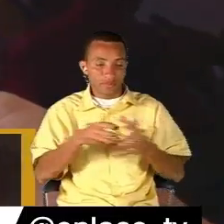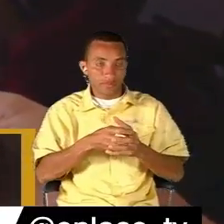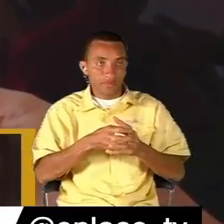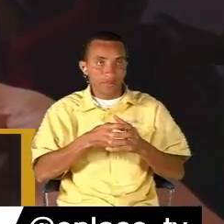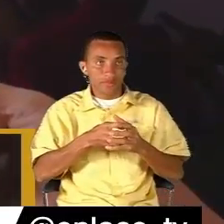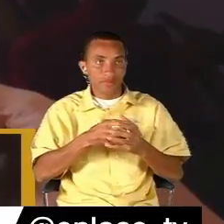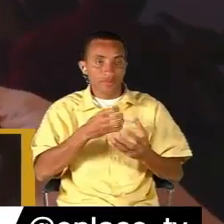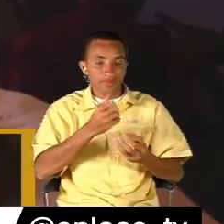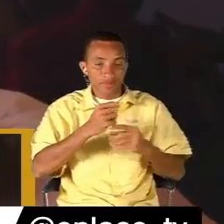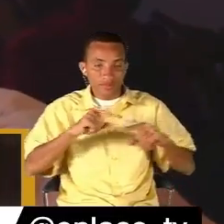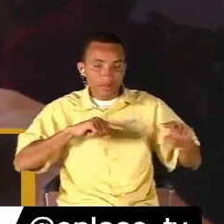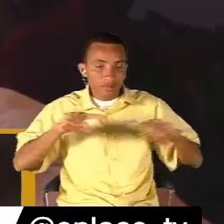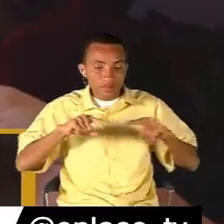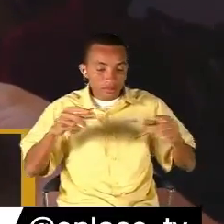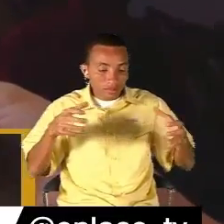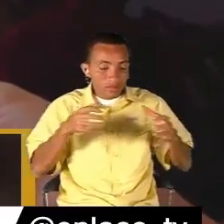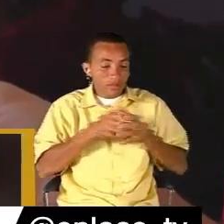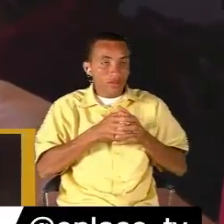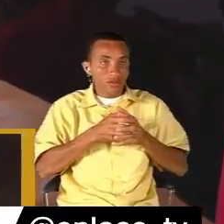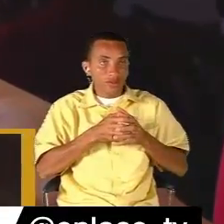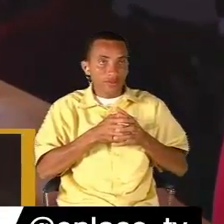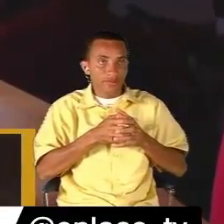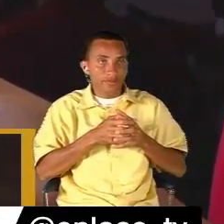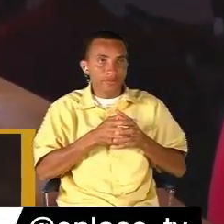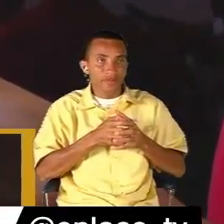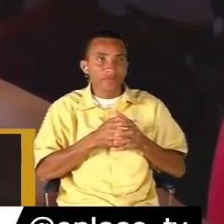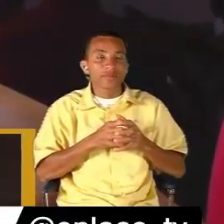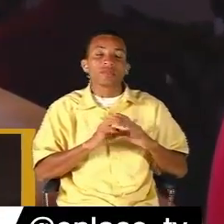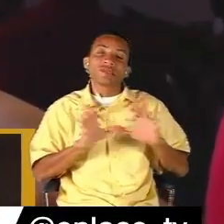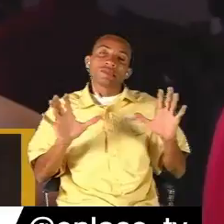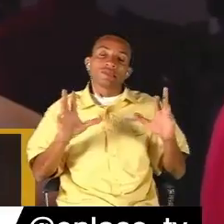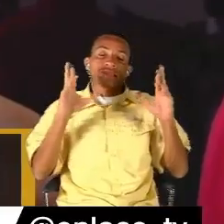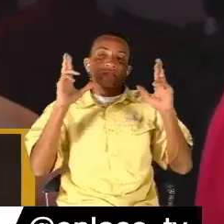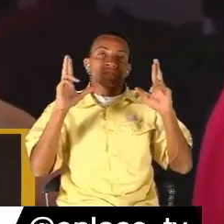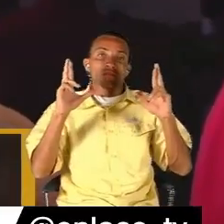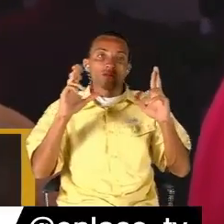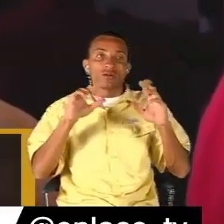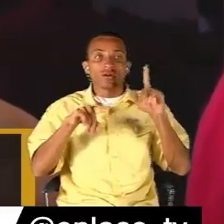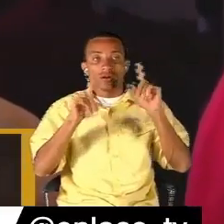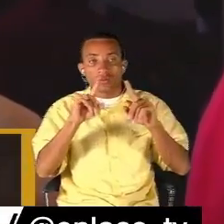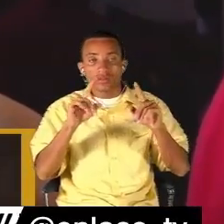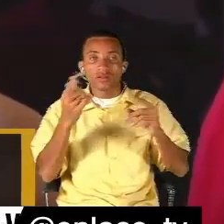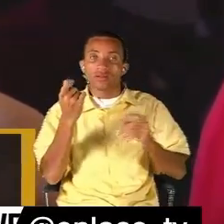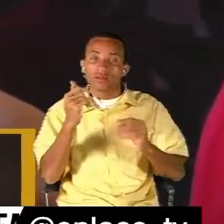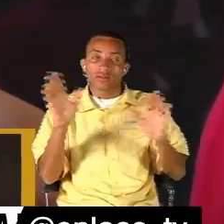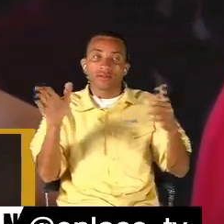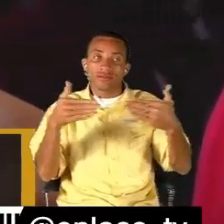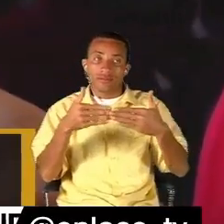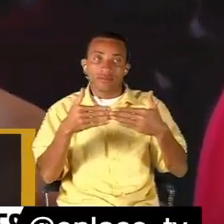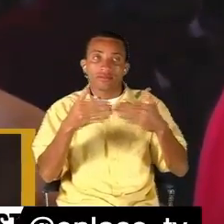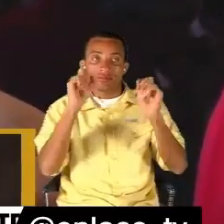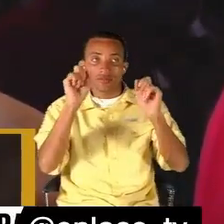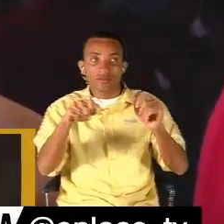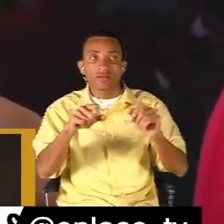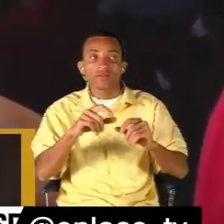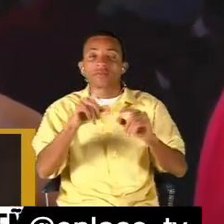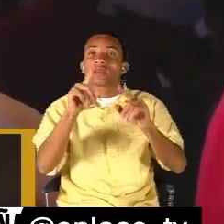directiva pasada y lo que se busca es ojalá que se pueda hacer el cierre financiero.